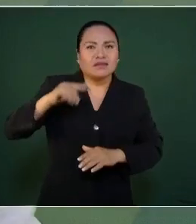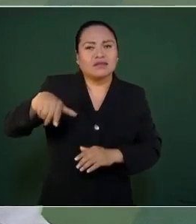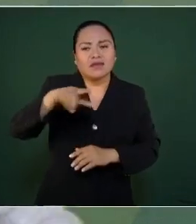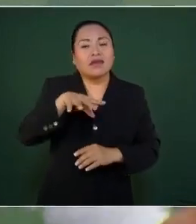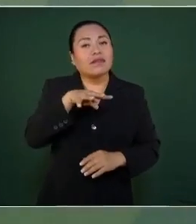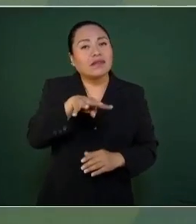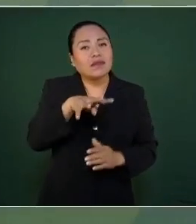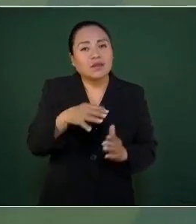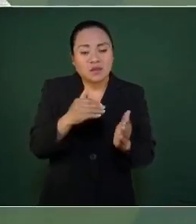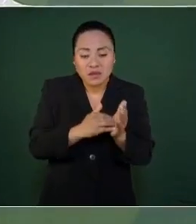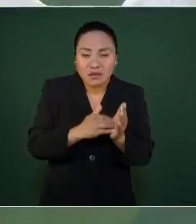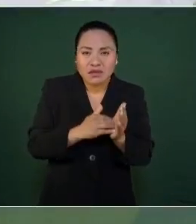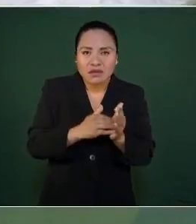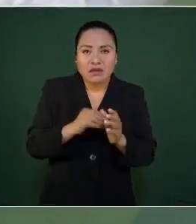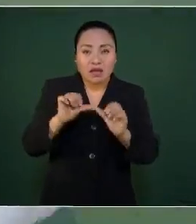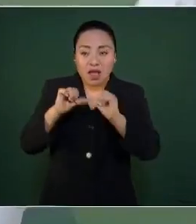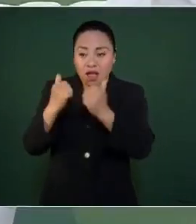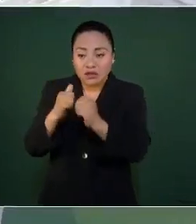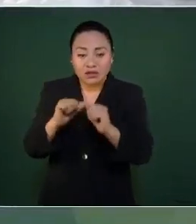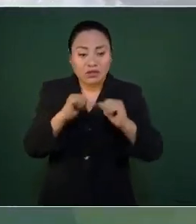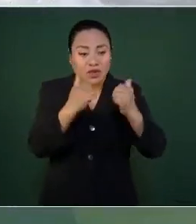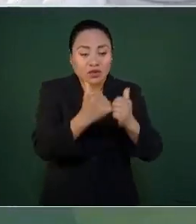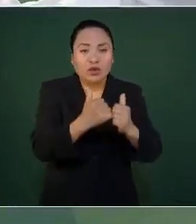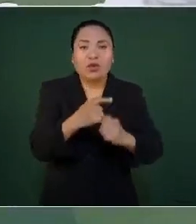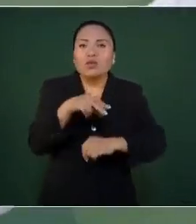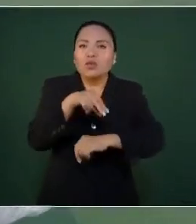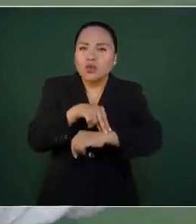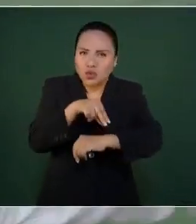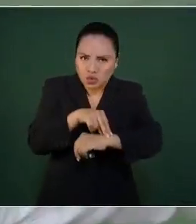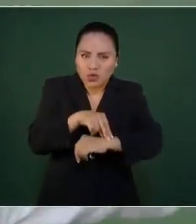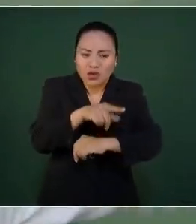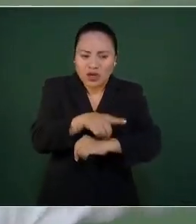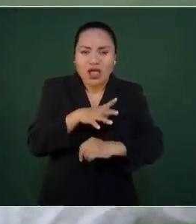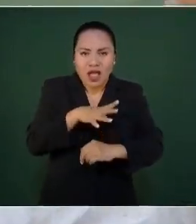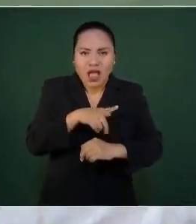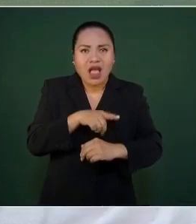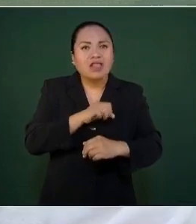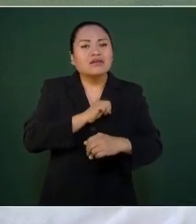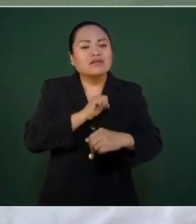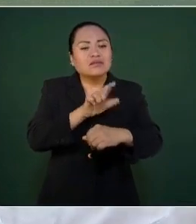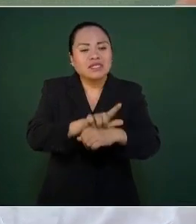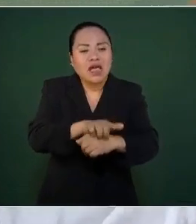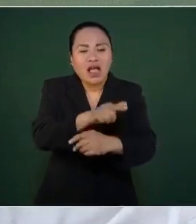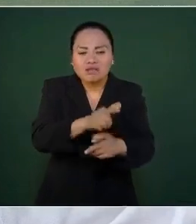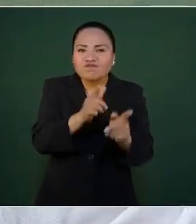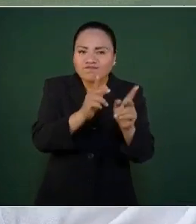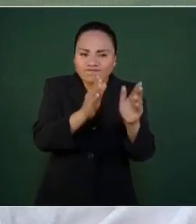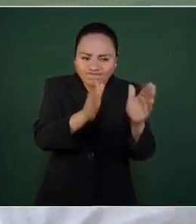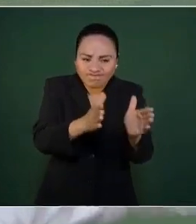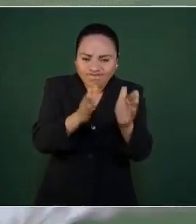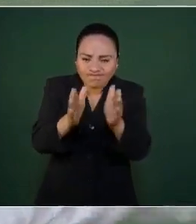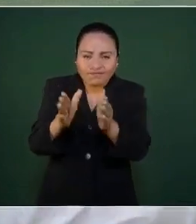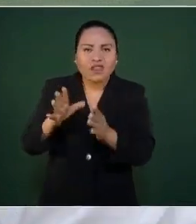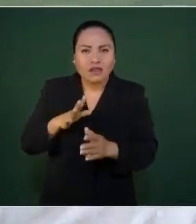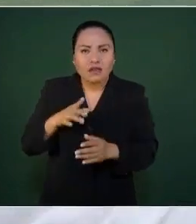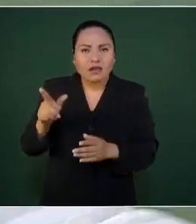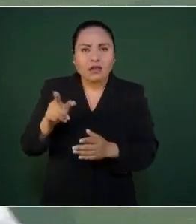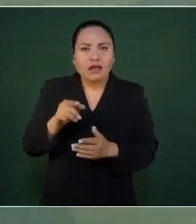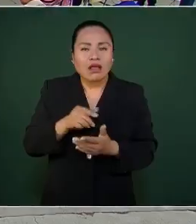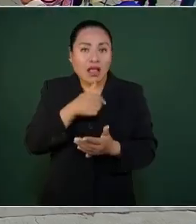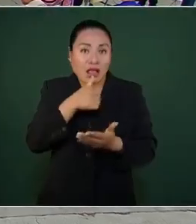las asociaciones de médicos especialistas me mandaron una carta